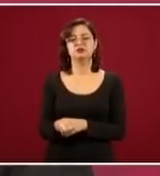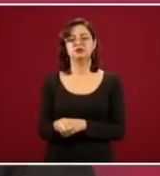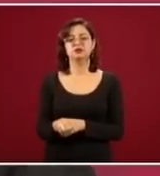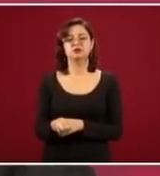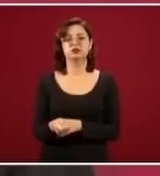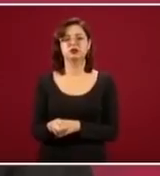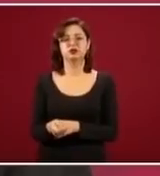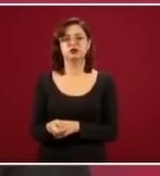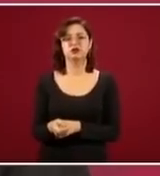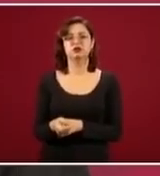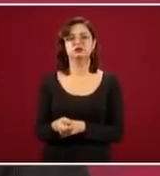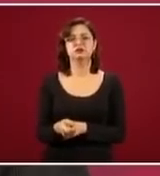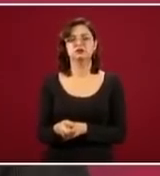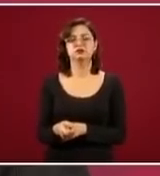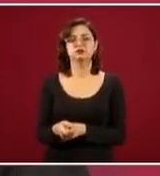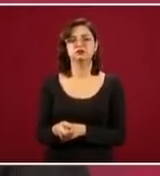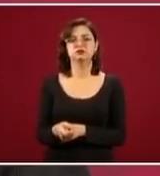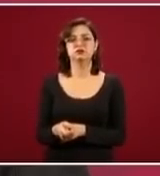permitía